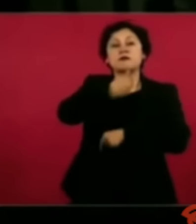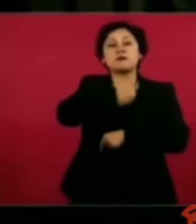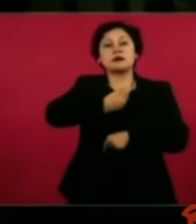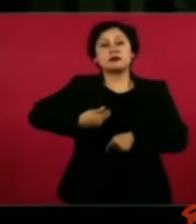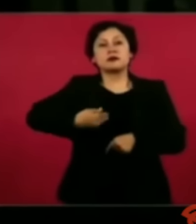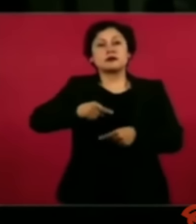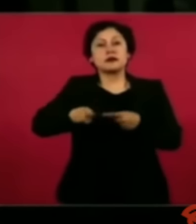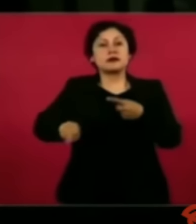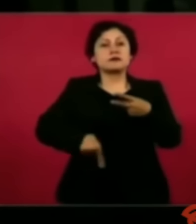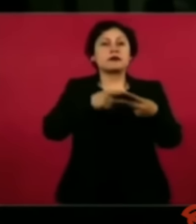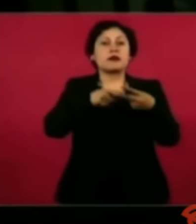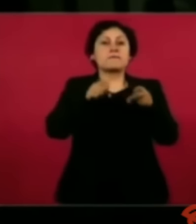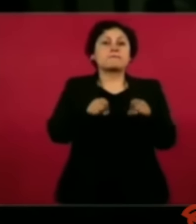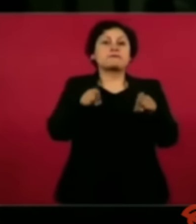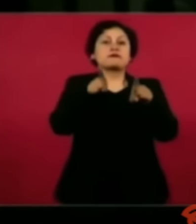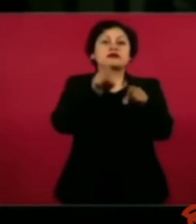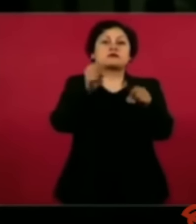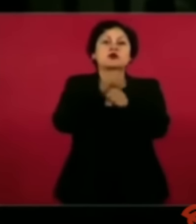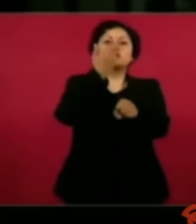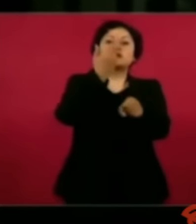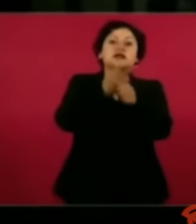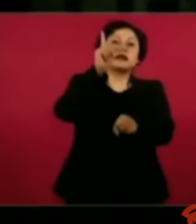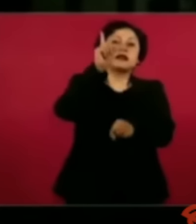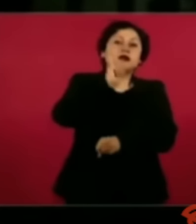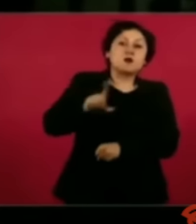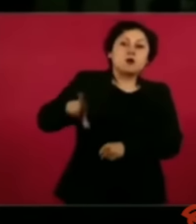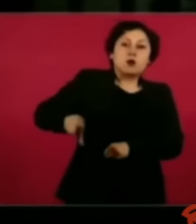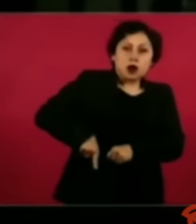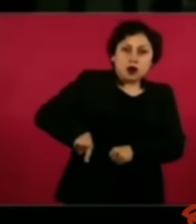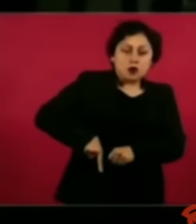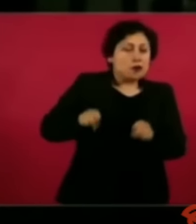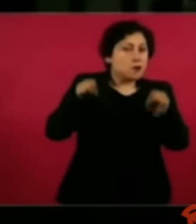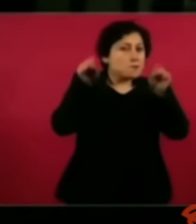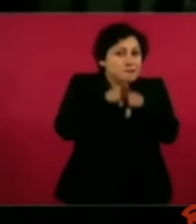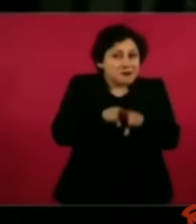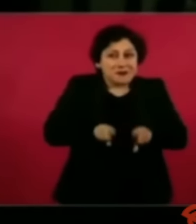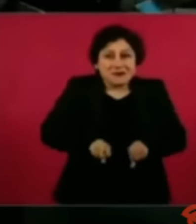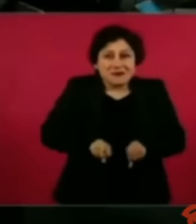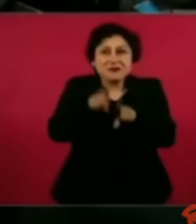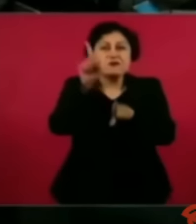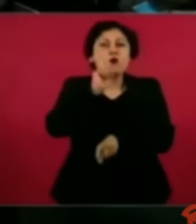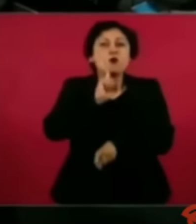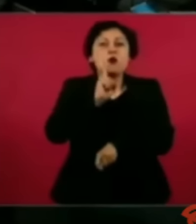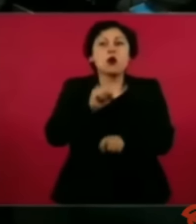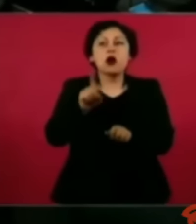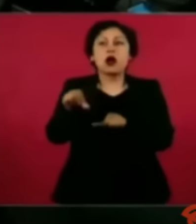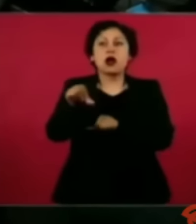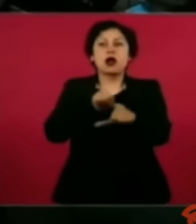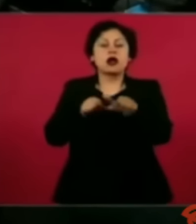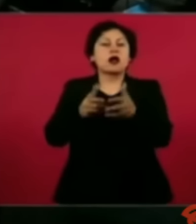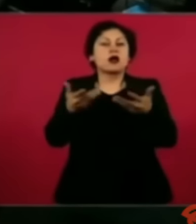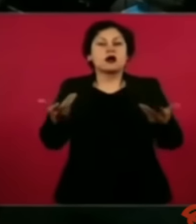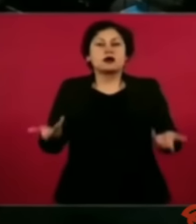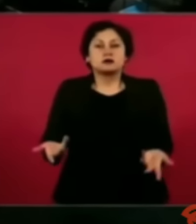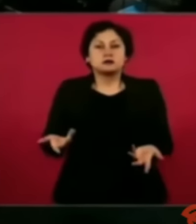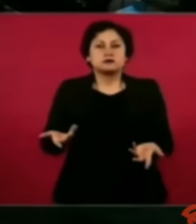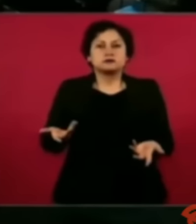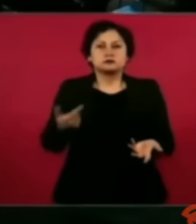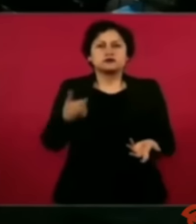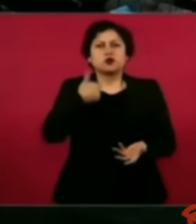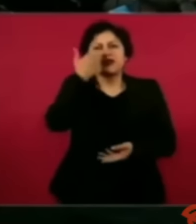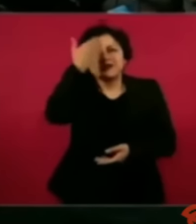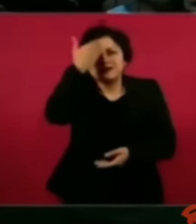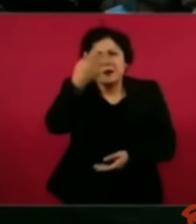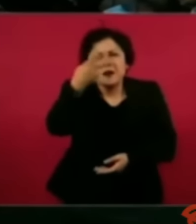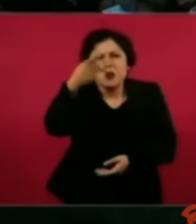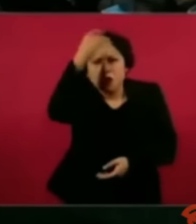al tiempo. ¿Qué visualiza, presidente? Se lo pregunto hoy porque ya usted se va a retirar y dice que ya no va a dar entrevistas y ya no va a